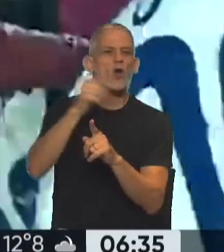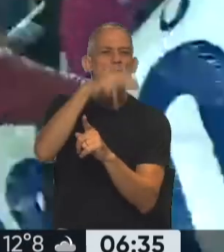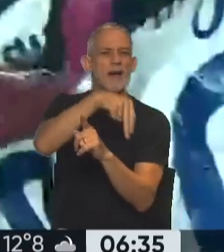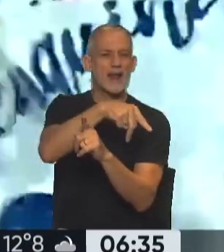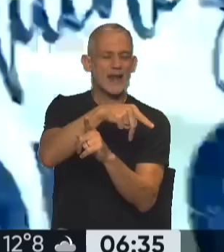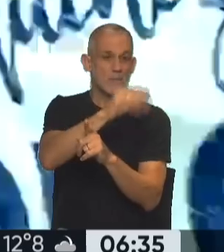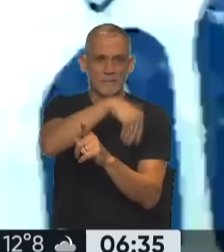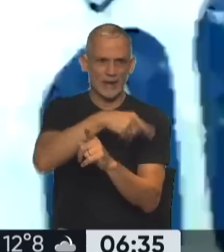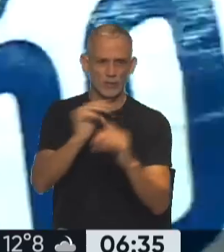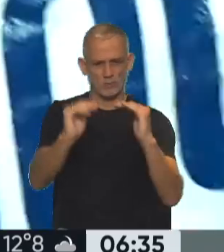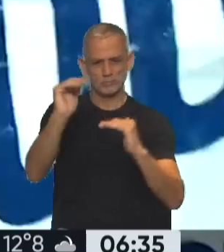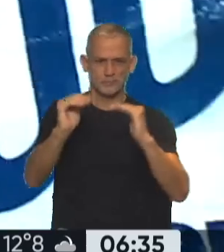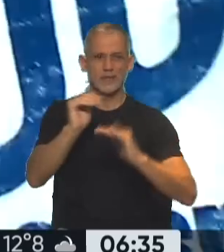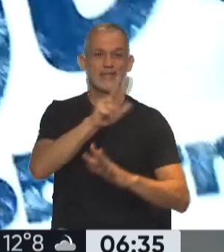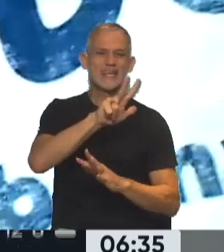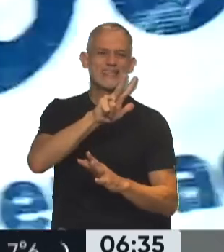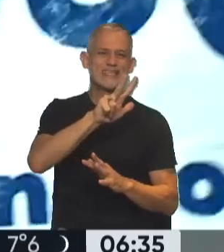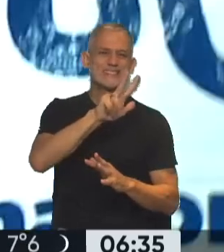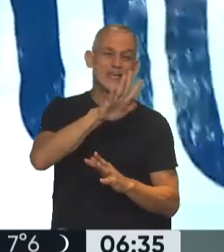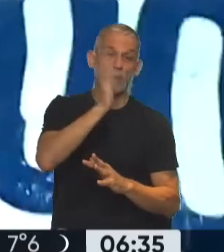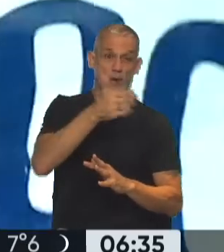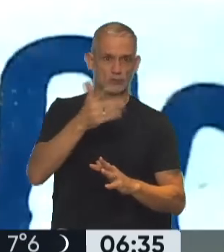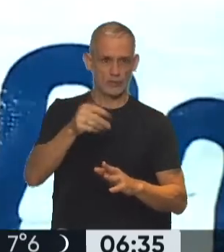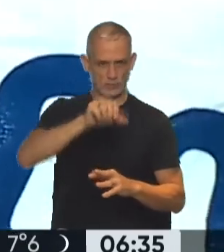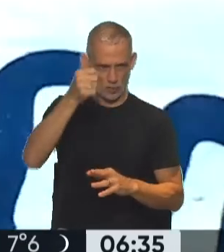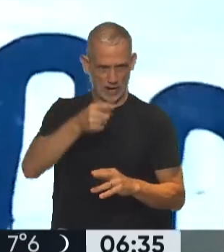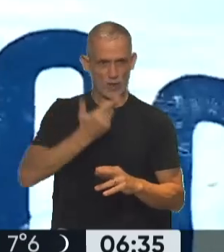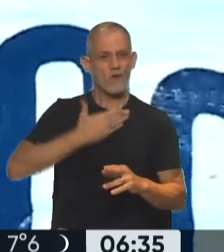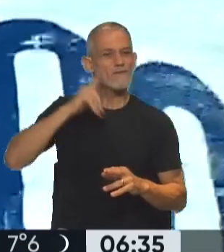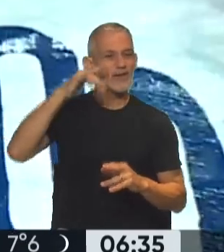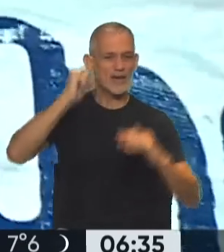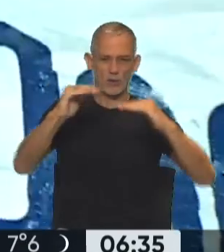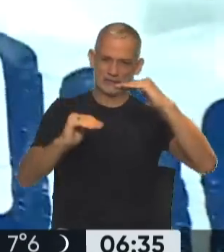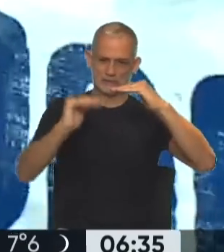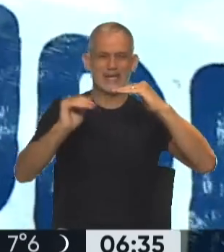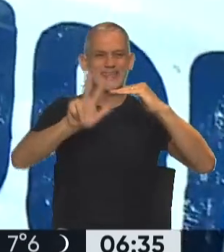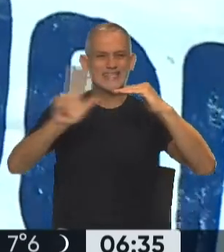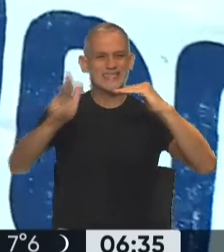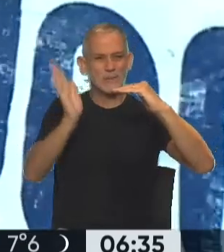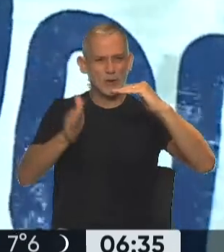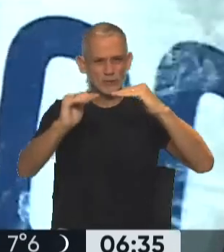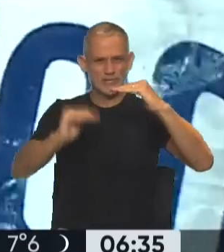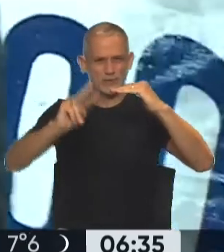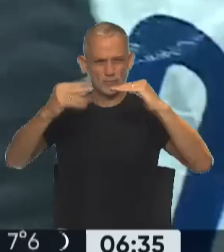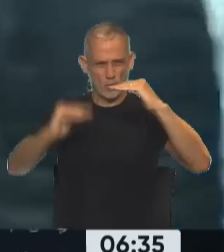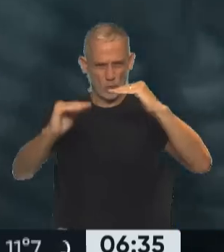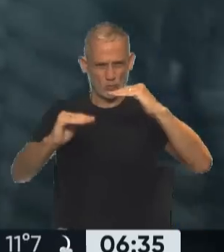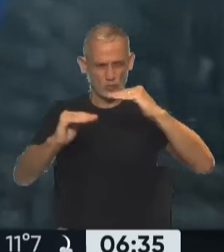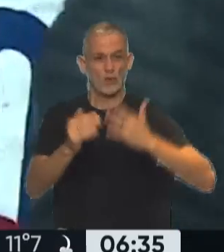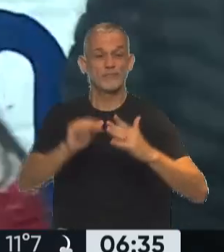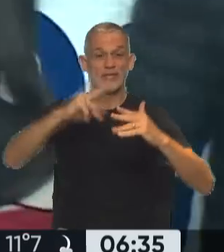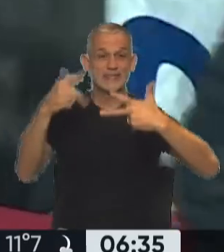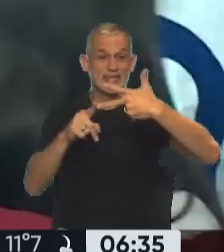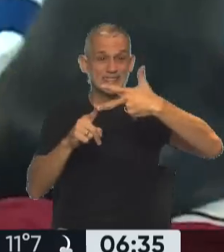el porcentaje fue 35% para el ganador, 33% para el segundo. Finalmente, la